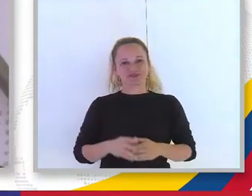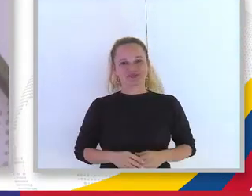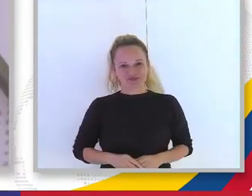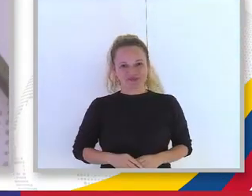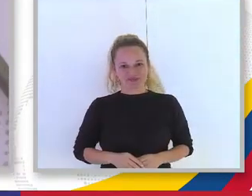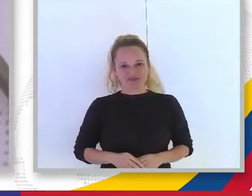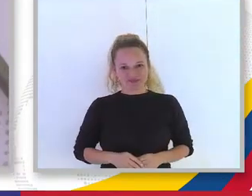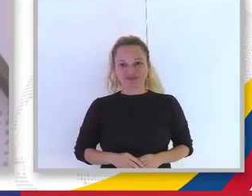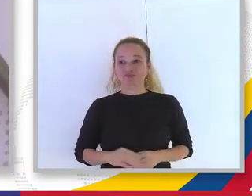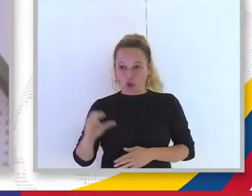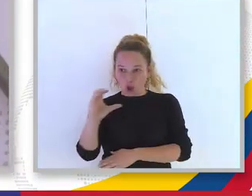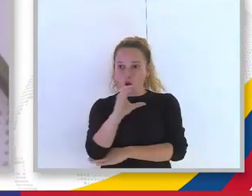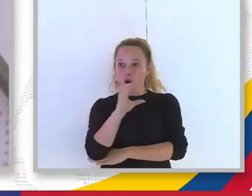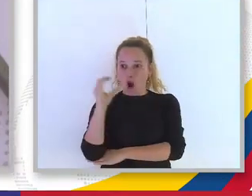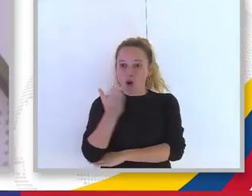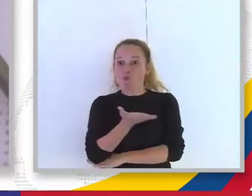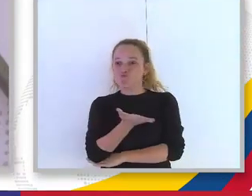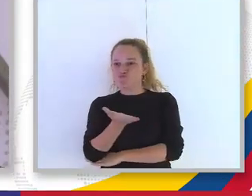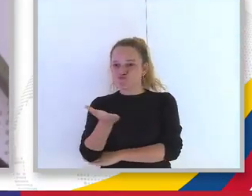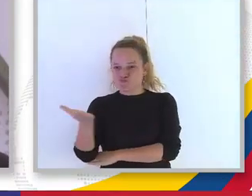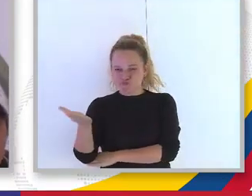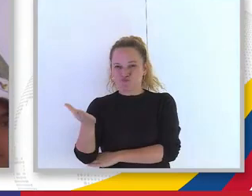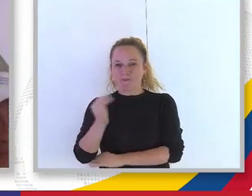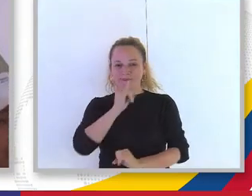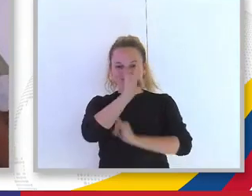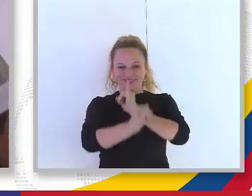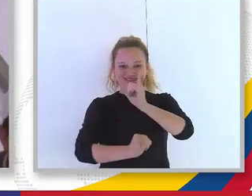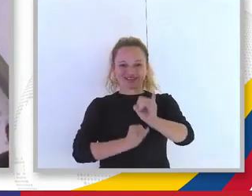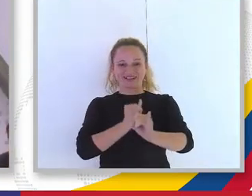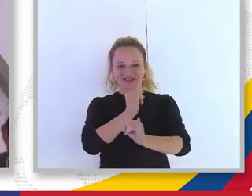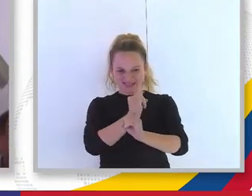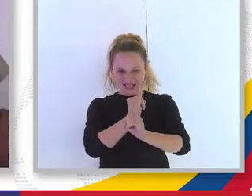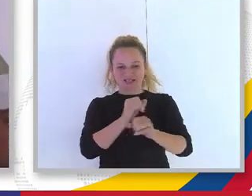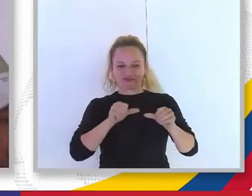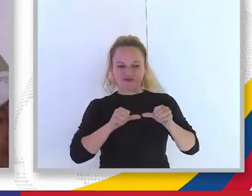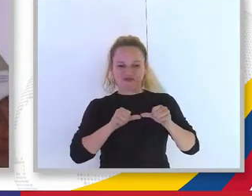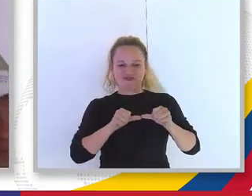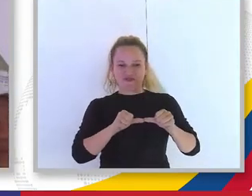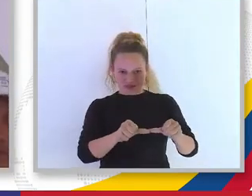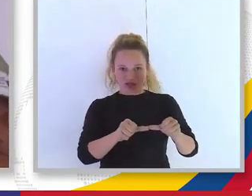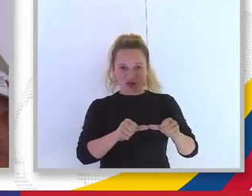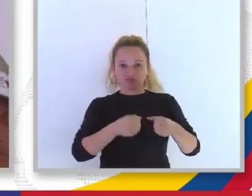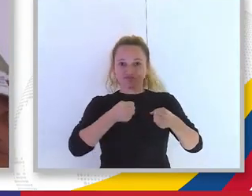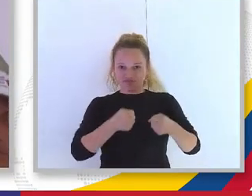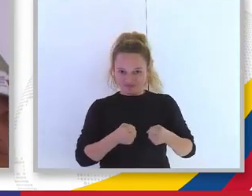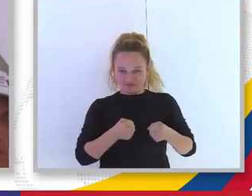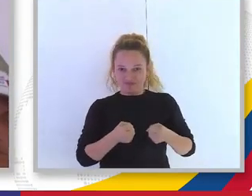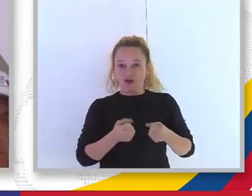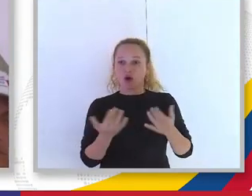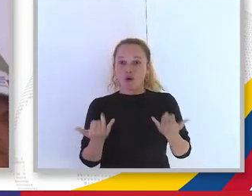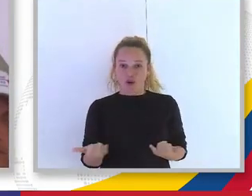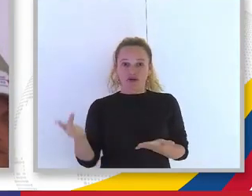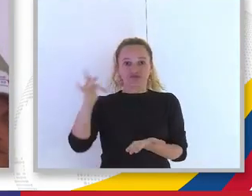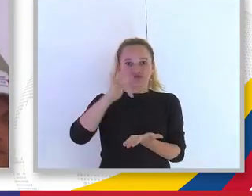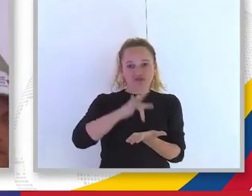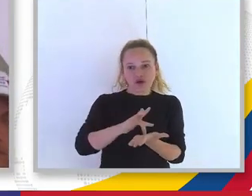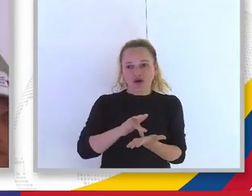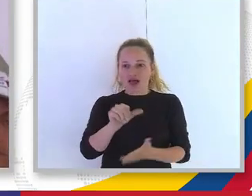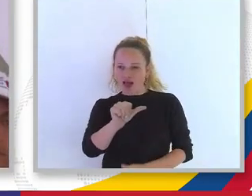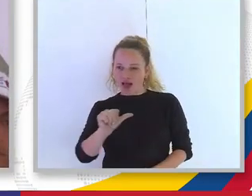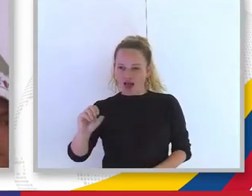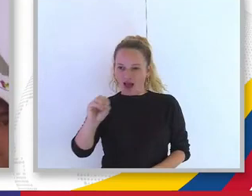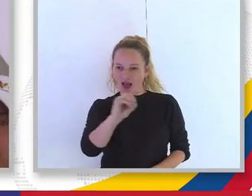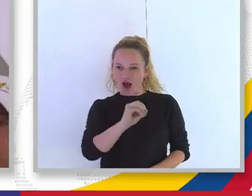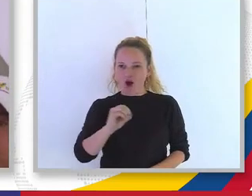Hay otros colombianos que viven en otros países y que están también aquí y hay otros y